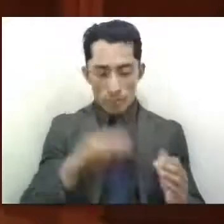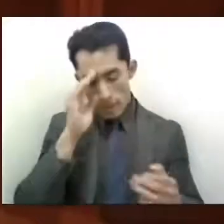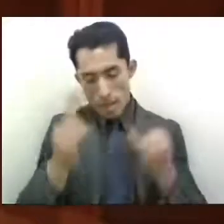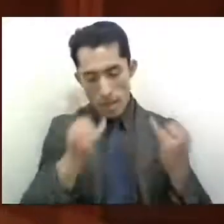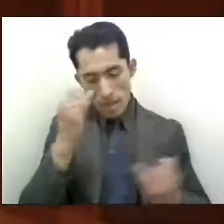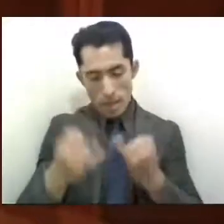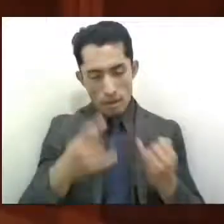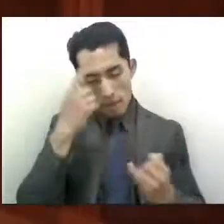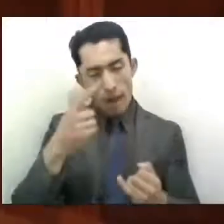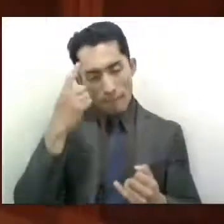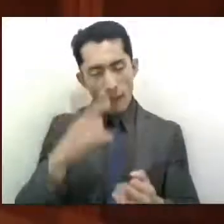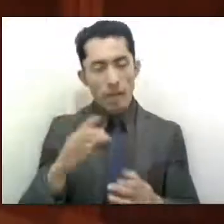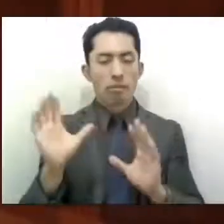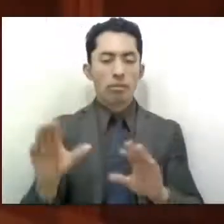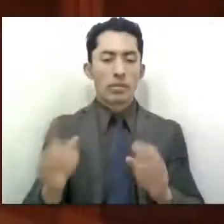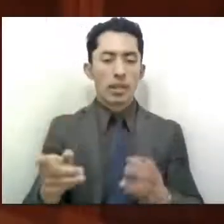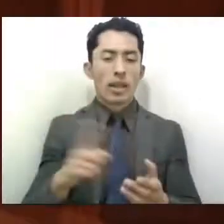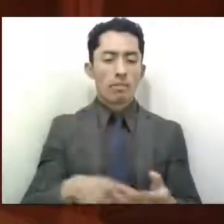sus educandos.